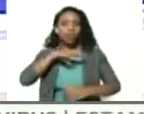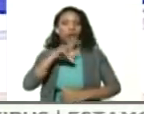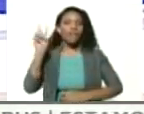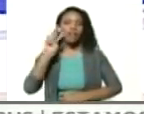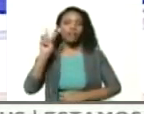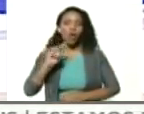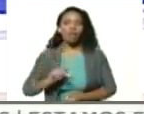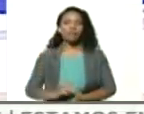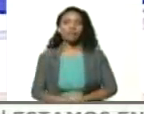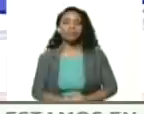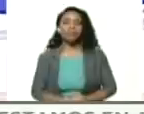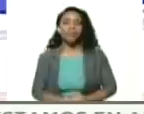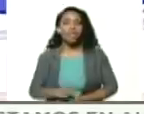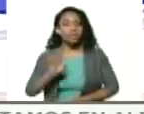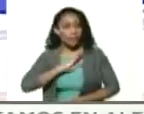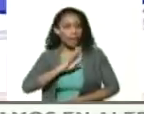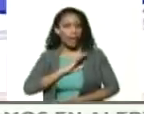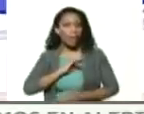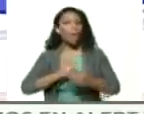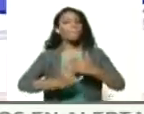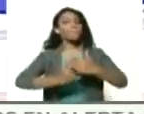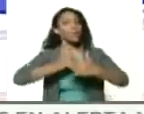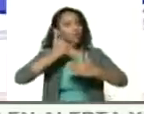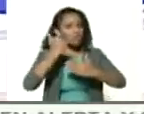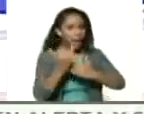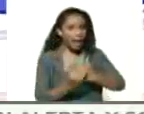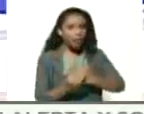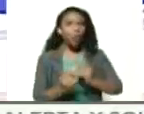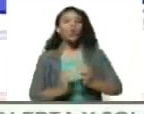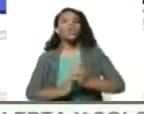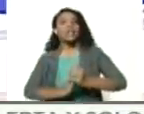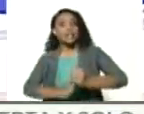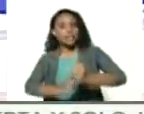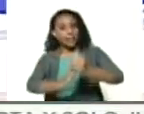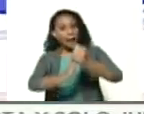Venezuela. Tenemos un proyecto,